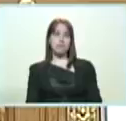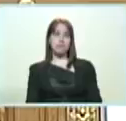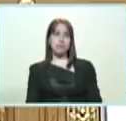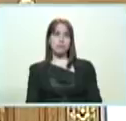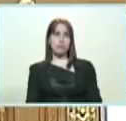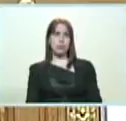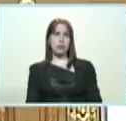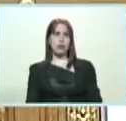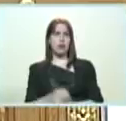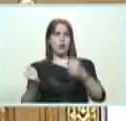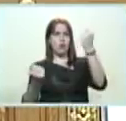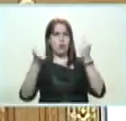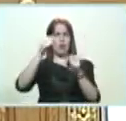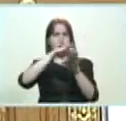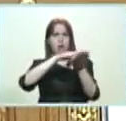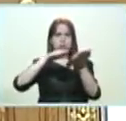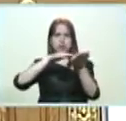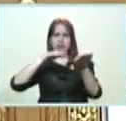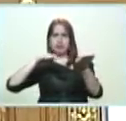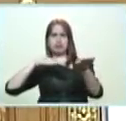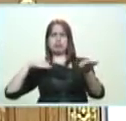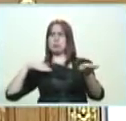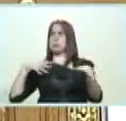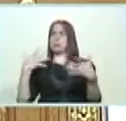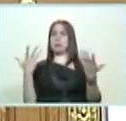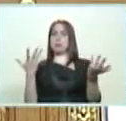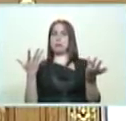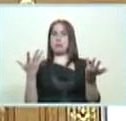Metieron el retroceso, algún carro por ahí.